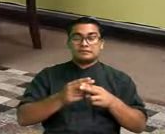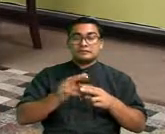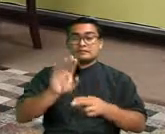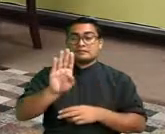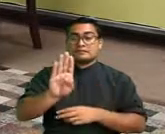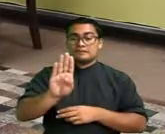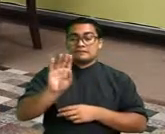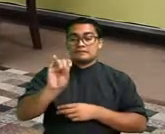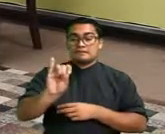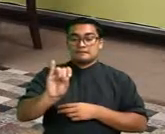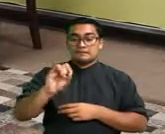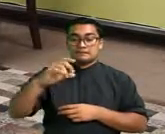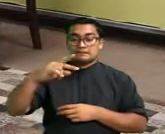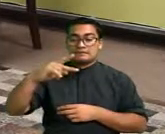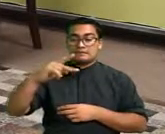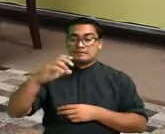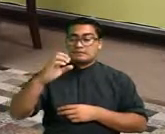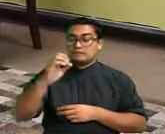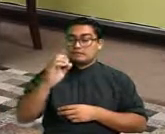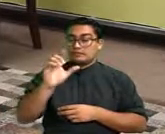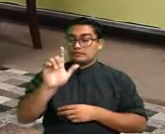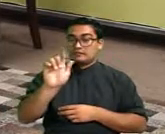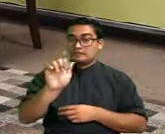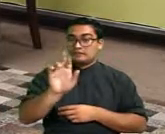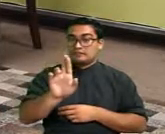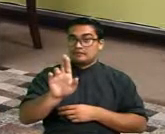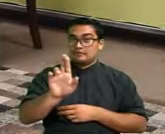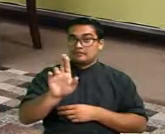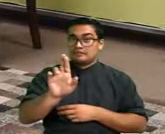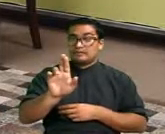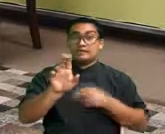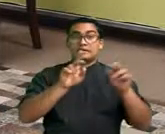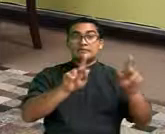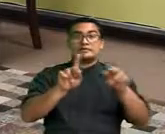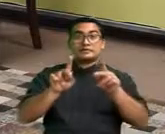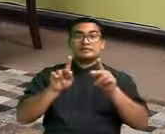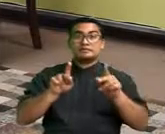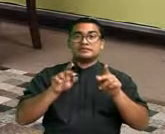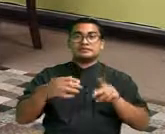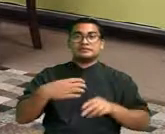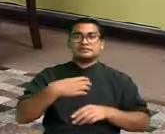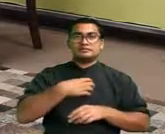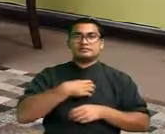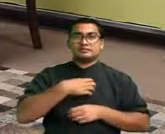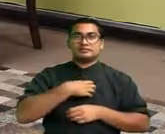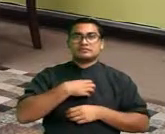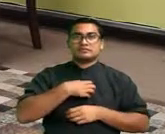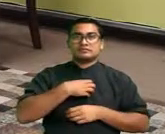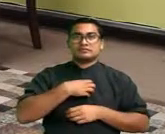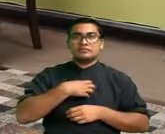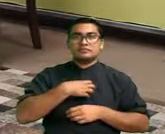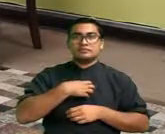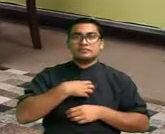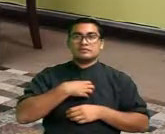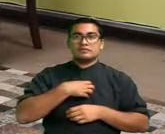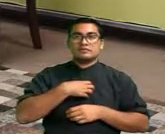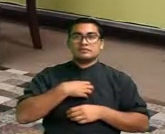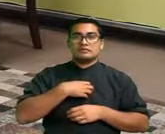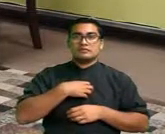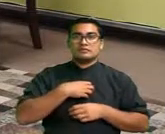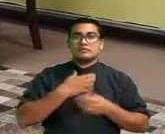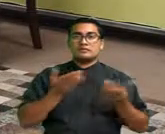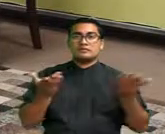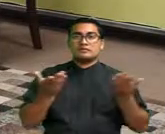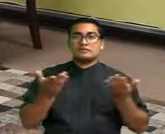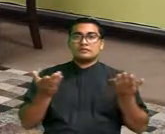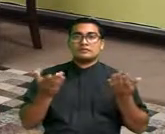bipolar es un trastorno del estado de ánimo, ¿no?, donde se ve involucrado lo que es la parte